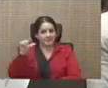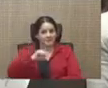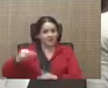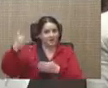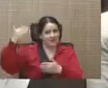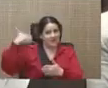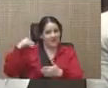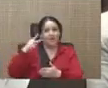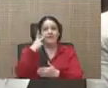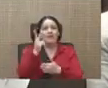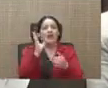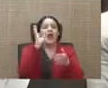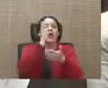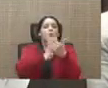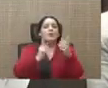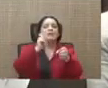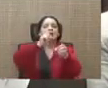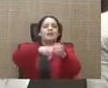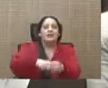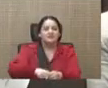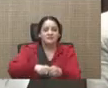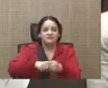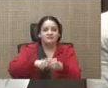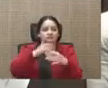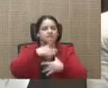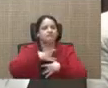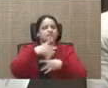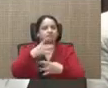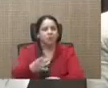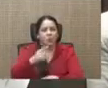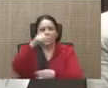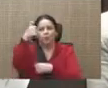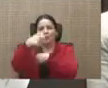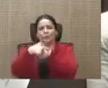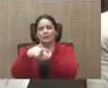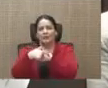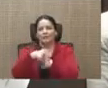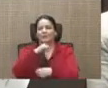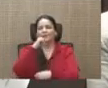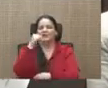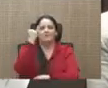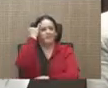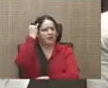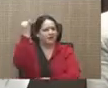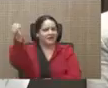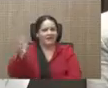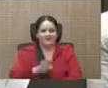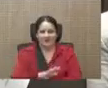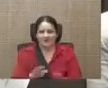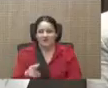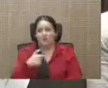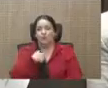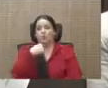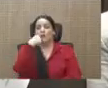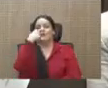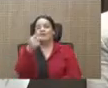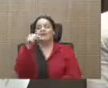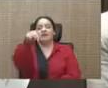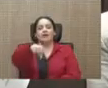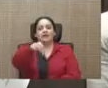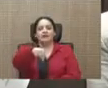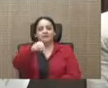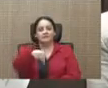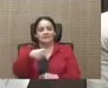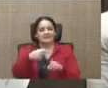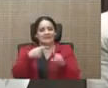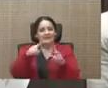son algunas alianzas interesantes que en otro tiempo hubieran sido inimaginables. Yo lo he dicho acá desde que inició este periodo,